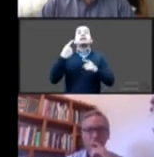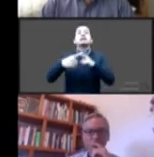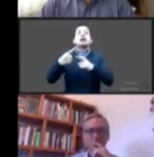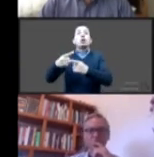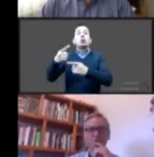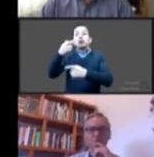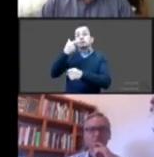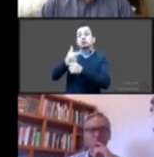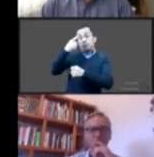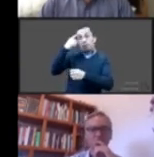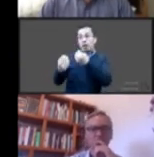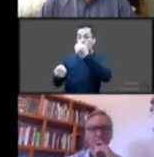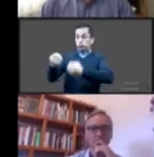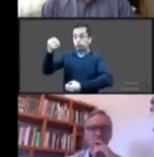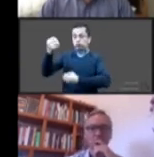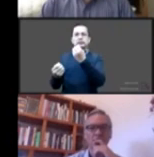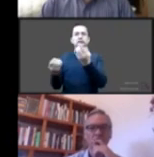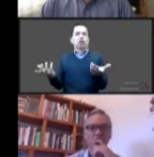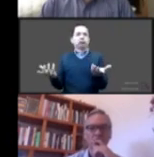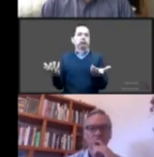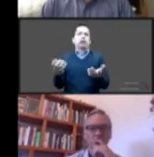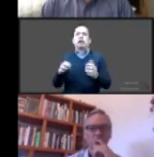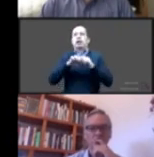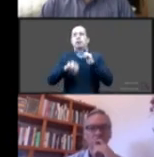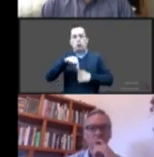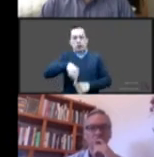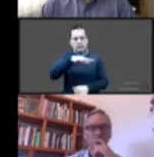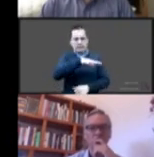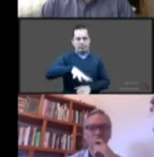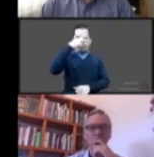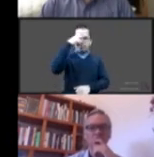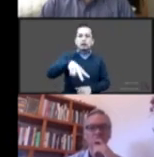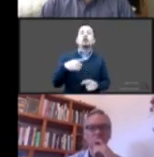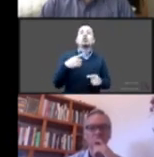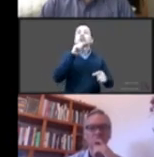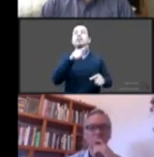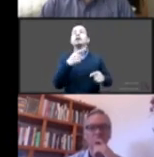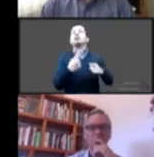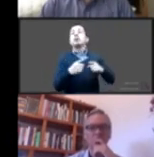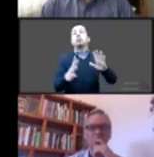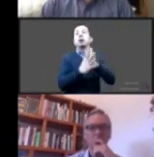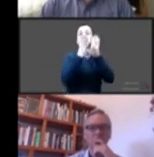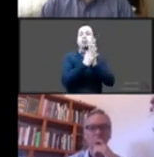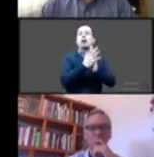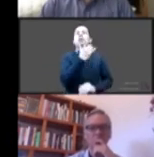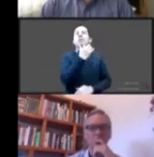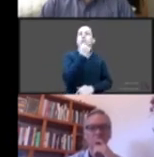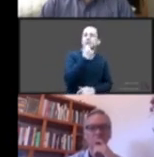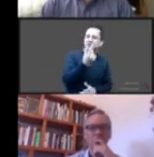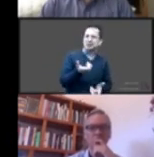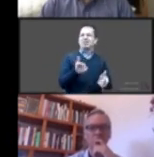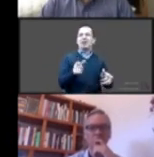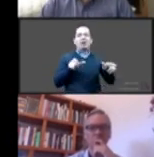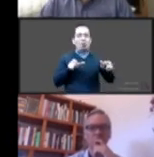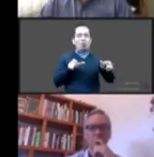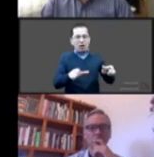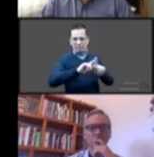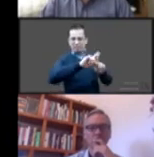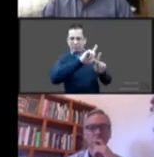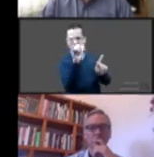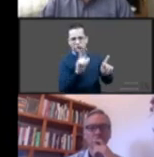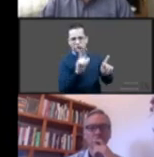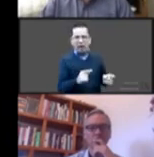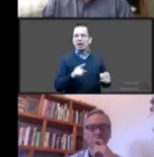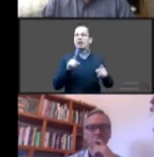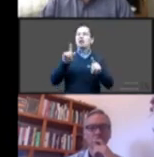de México, la Guardia Nacional o las policías estatales o municipales y otras agencias de ley